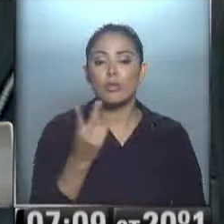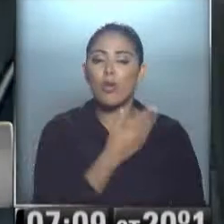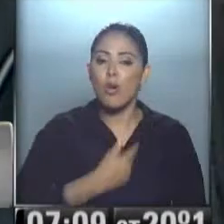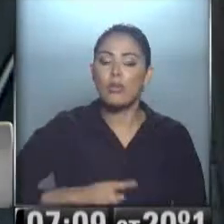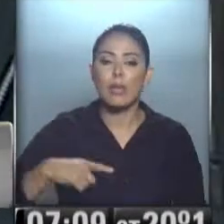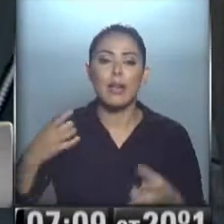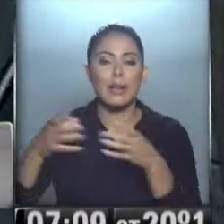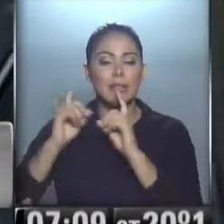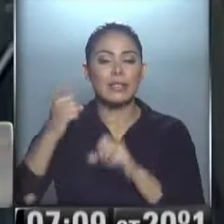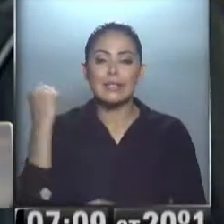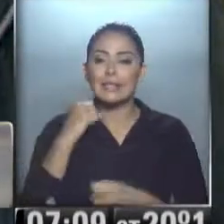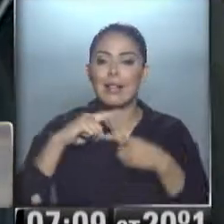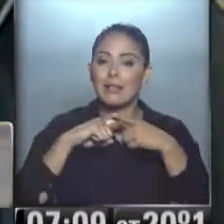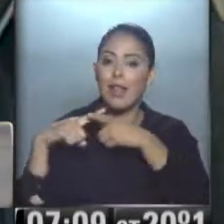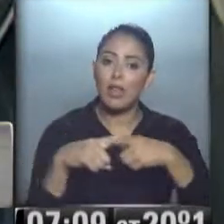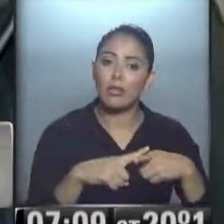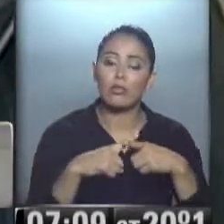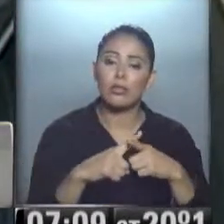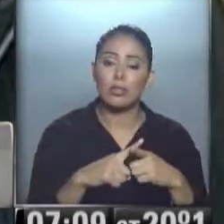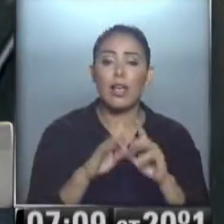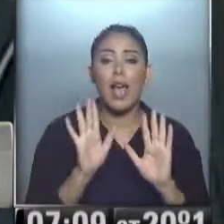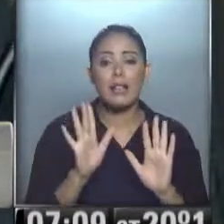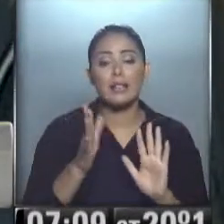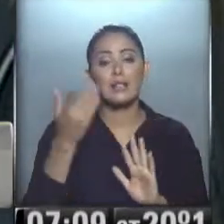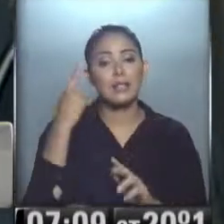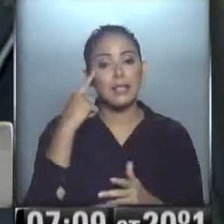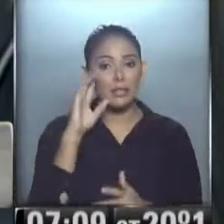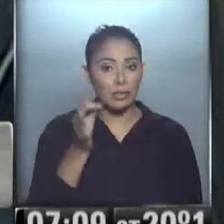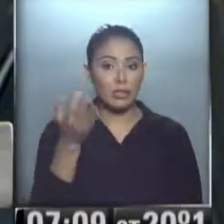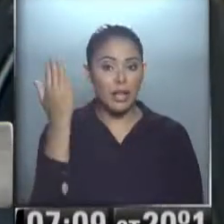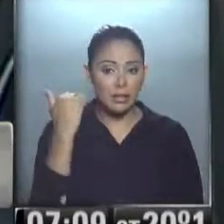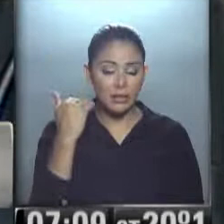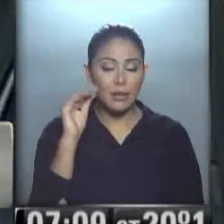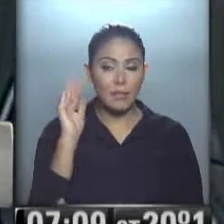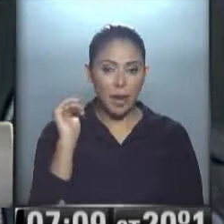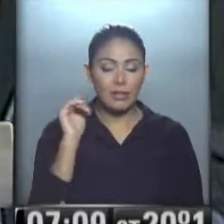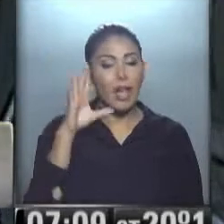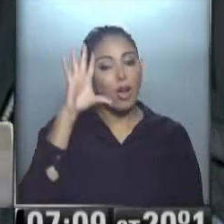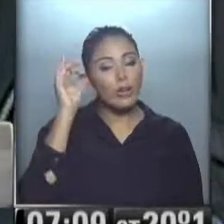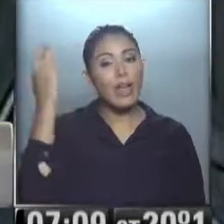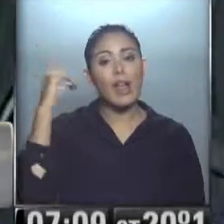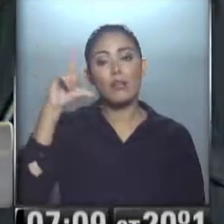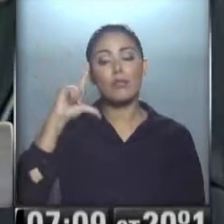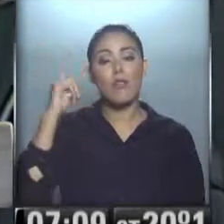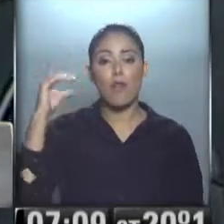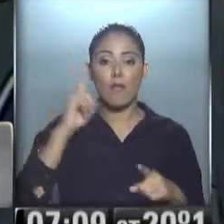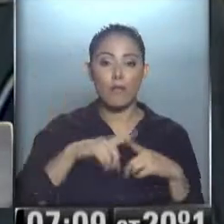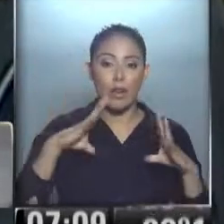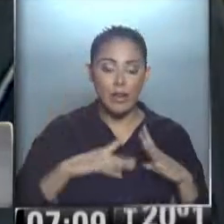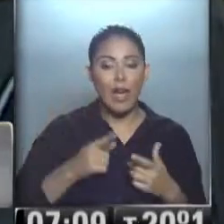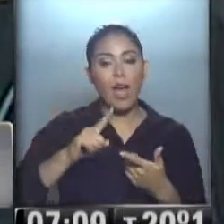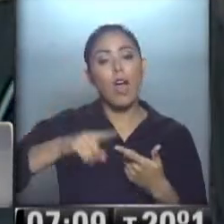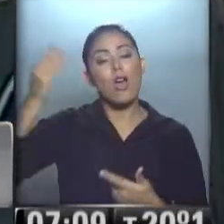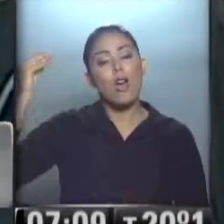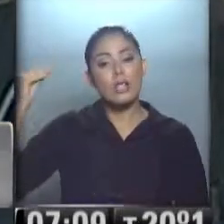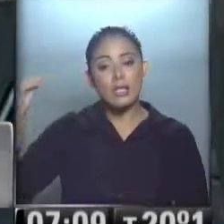negociador ampliamente por lo que se ha manifestado en la jornada de ayer el día martes recordemos que venimos a un día feriado recordemos que venimos de un sábado donde